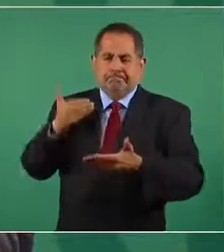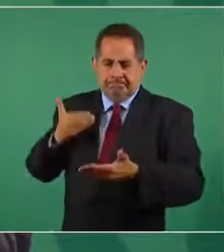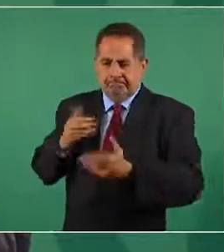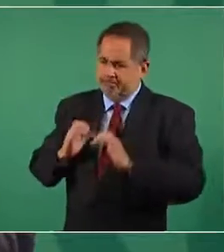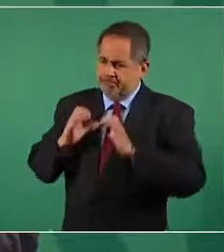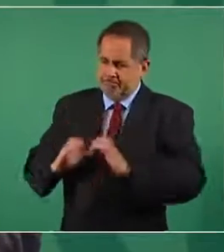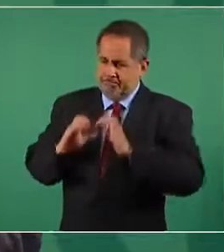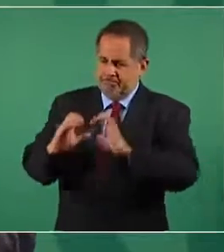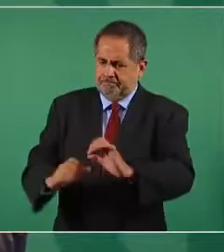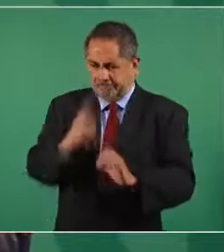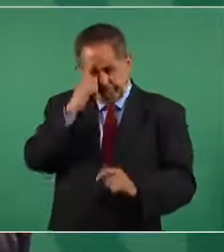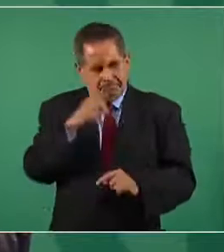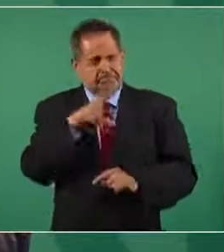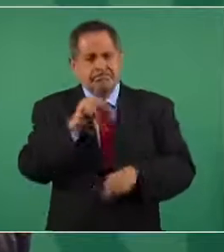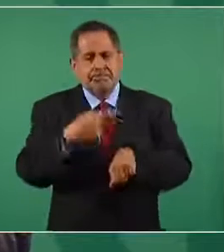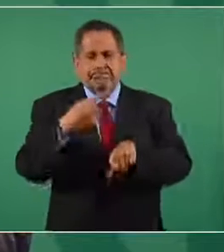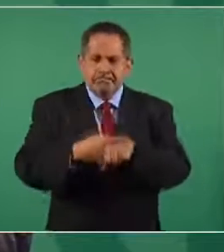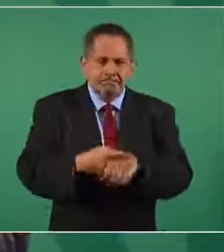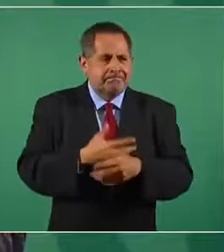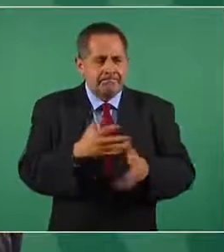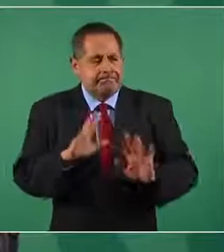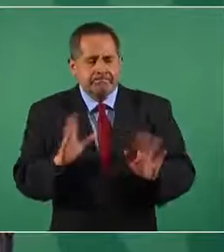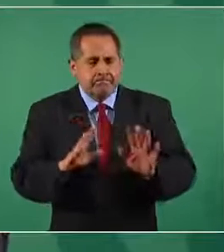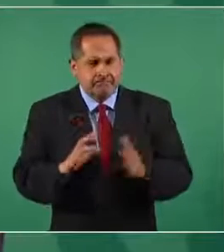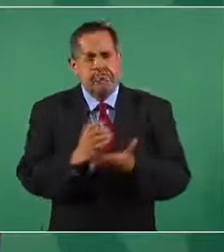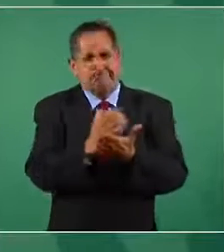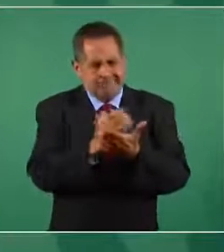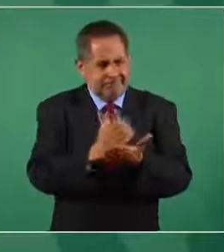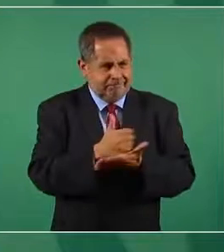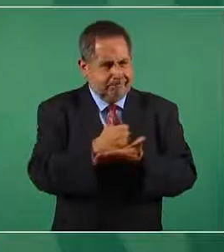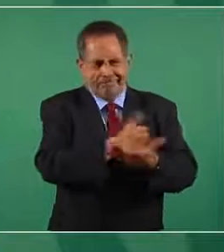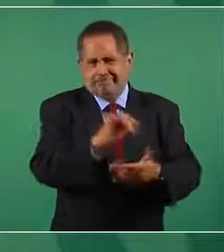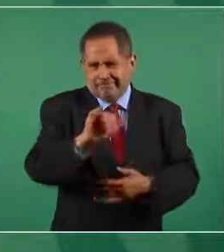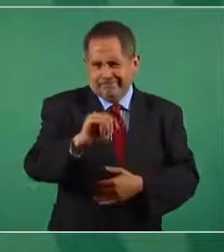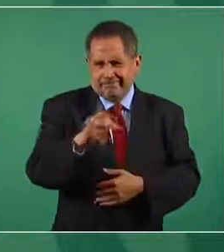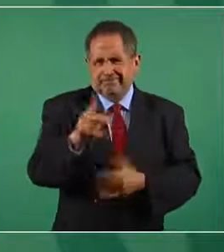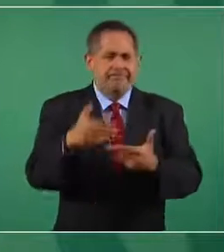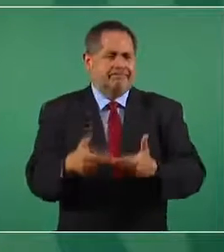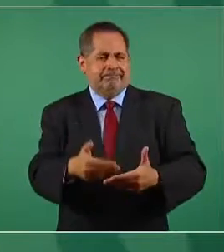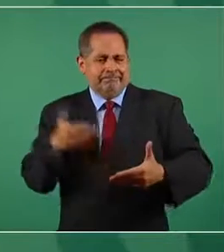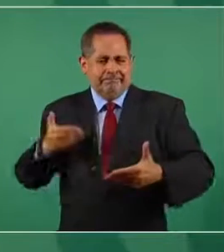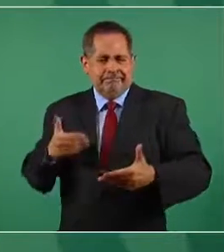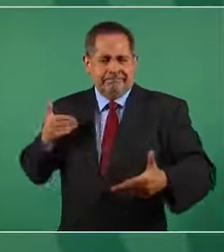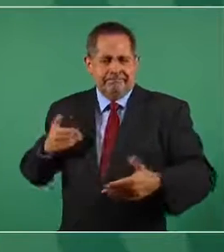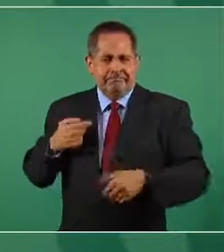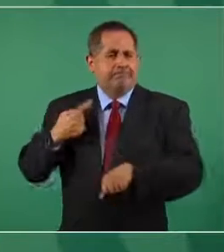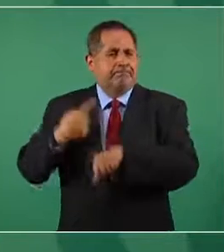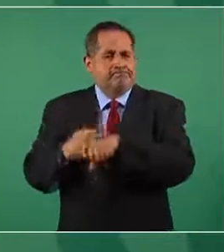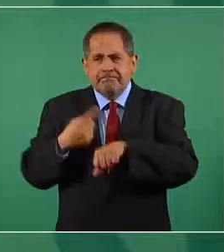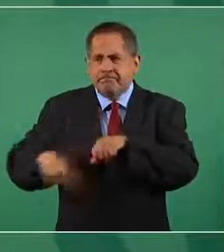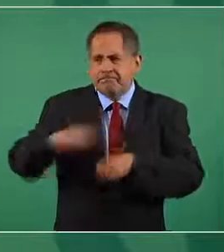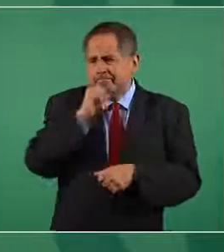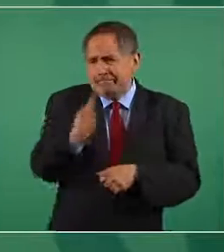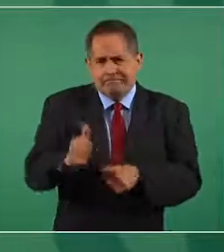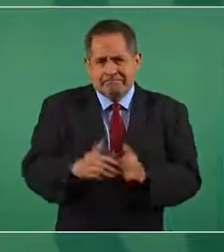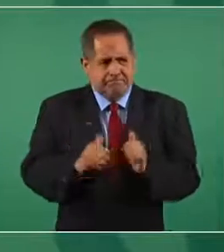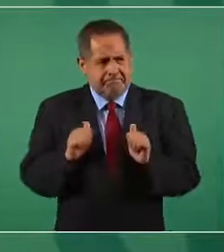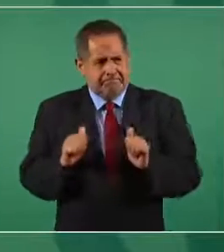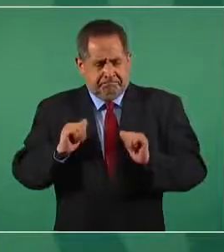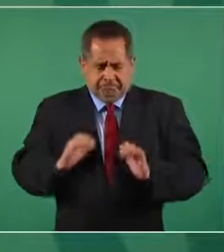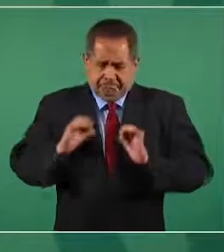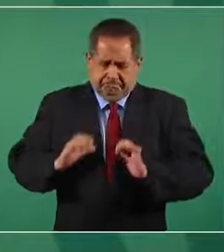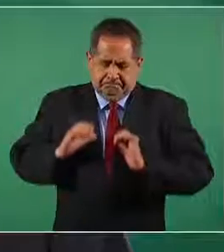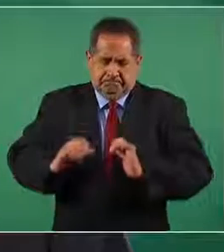curar, pero lo mejor es que la gente no se enferme, que no nos